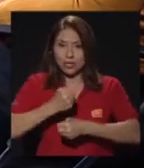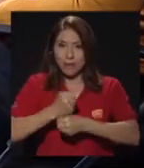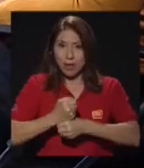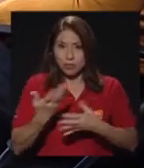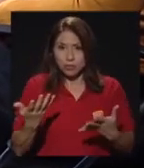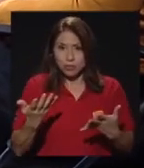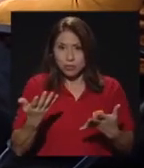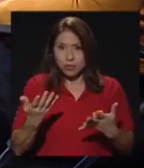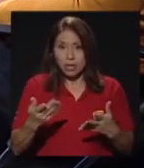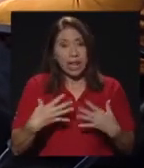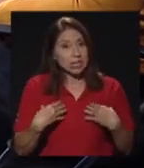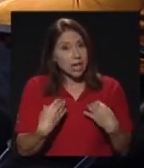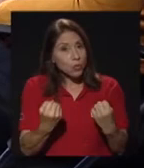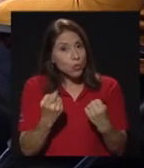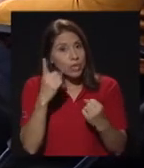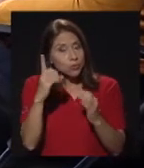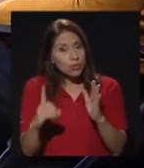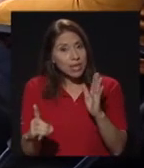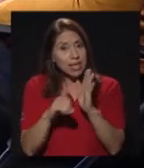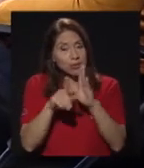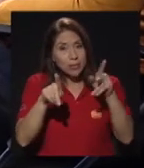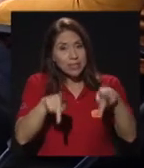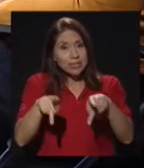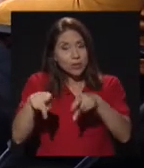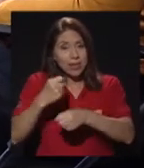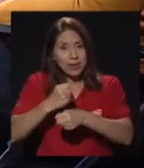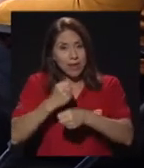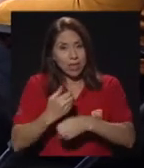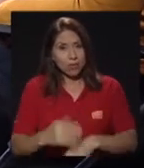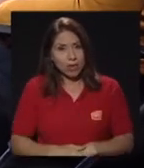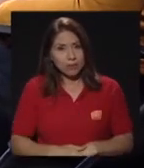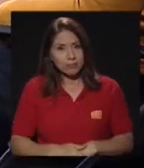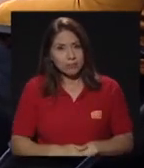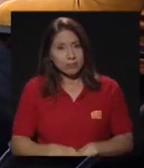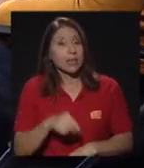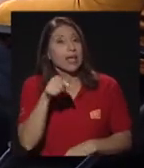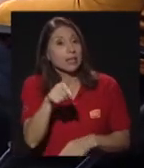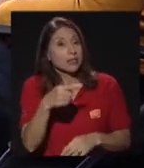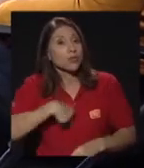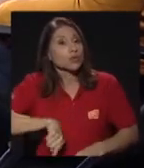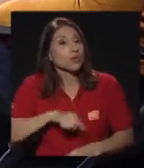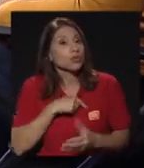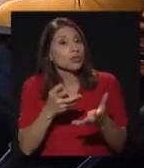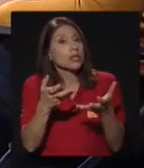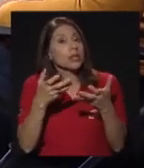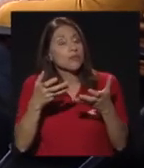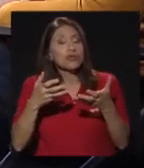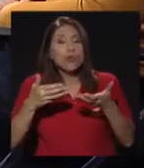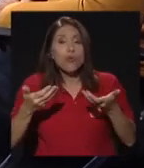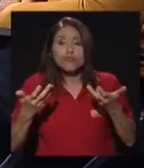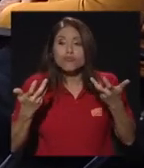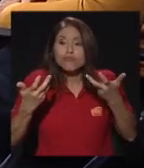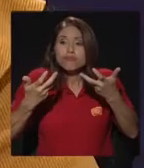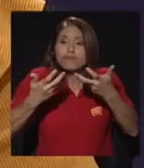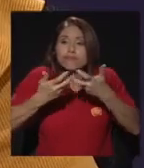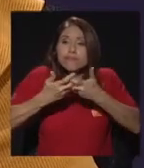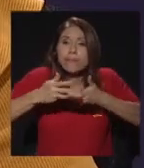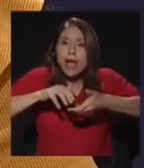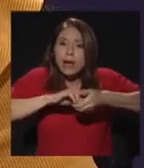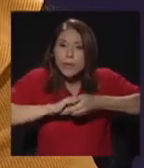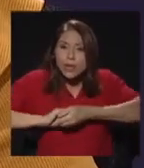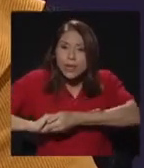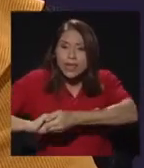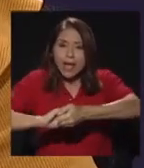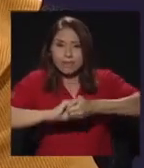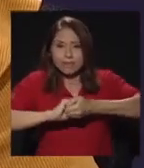derecho de una persona trabajadora. Uh-huh. Esto entre otras cosas, nosotros aspiramos a la armonía, nuestras familias necesitan